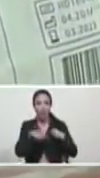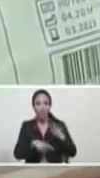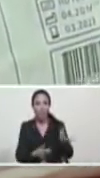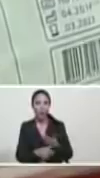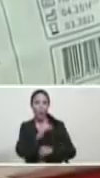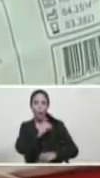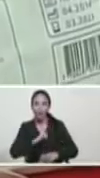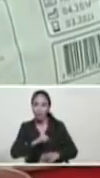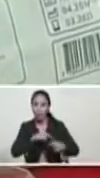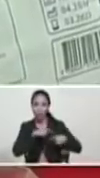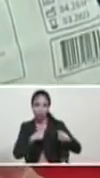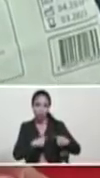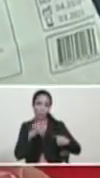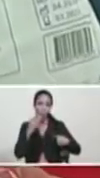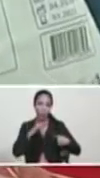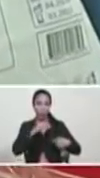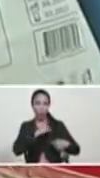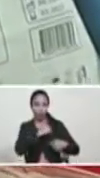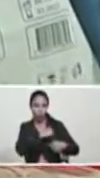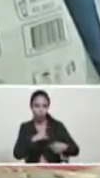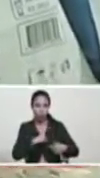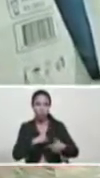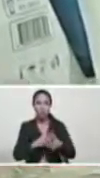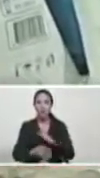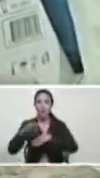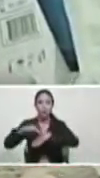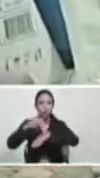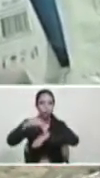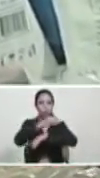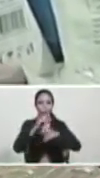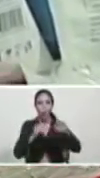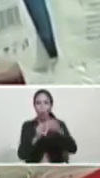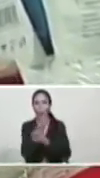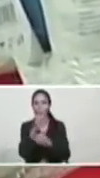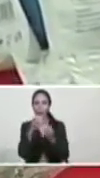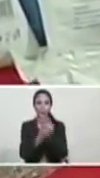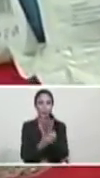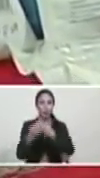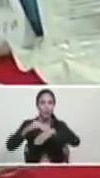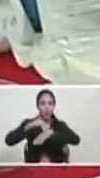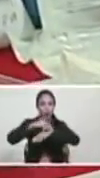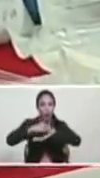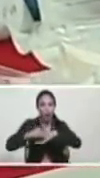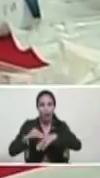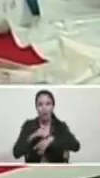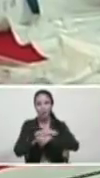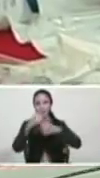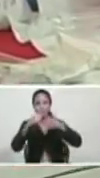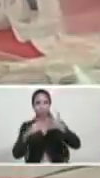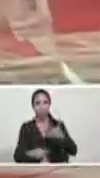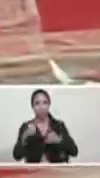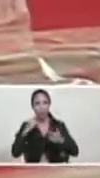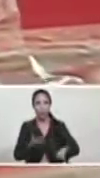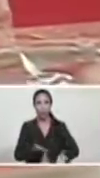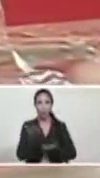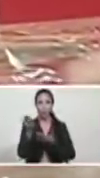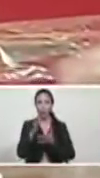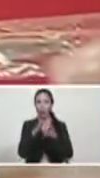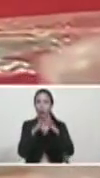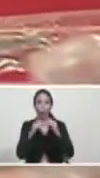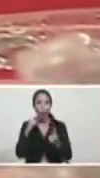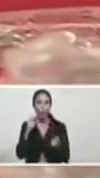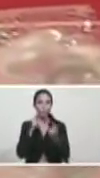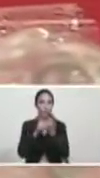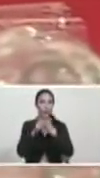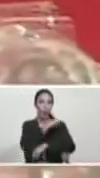requieren. Tenemos varios tipos de suturas, numeraciones, guantes, yelco, gasas, compresas. Para Correcto. Atender toda la red hospitalaria